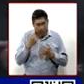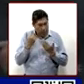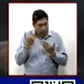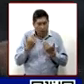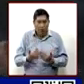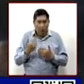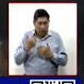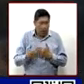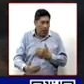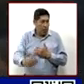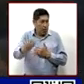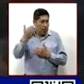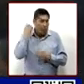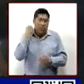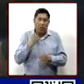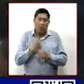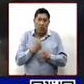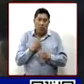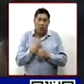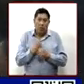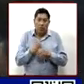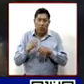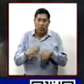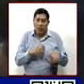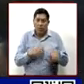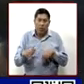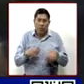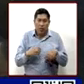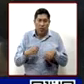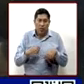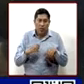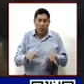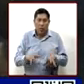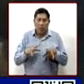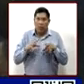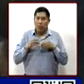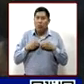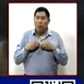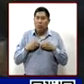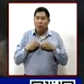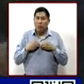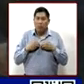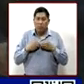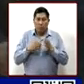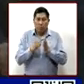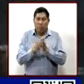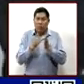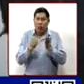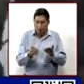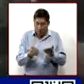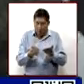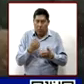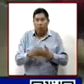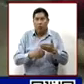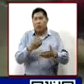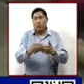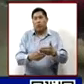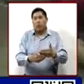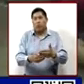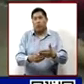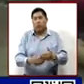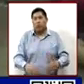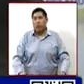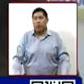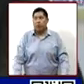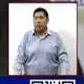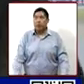viene trabajando sobre los compromisos que hemos asumido en el acta para su correspondiente